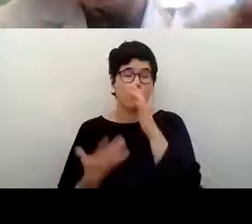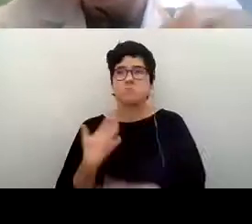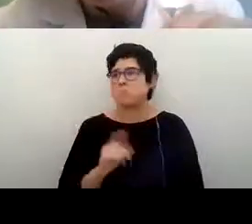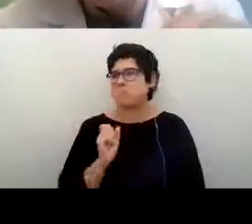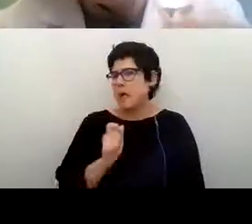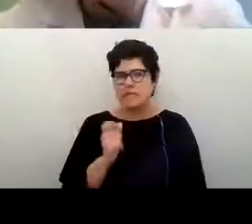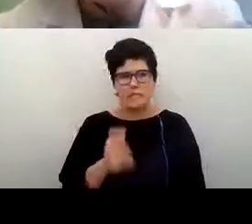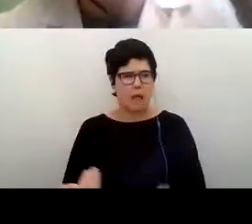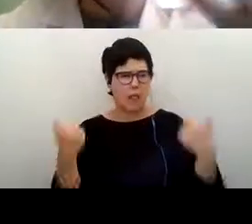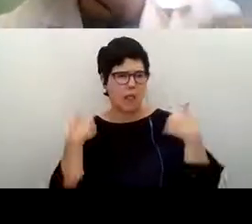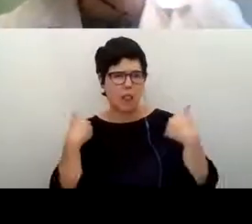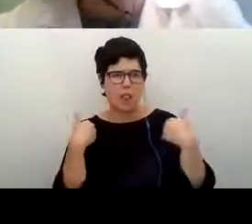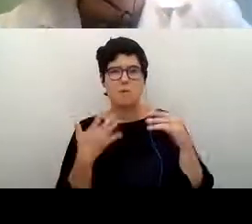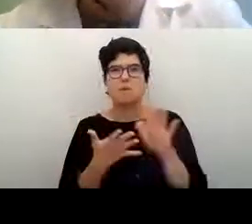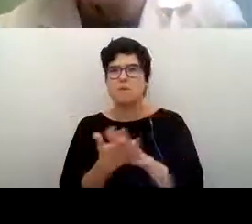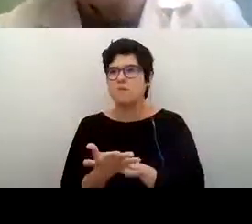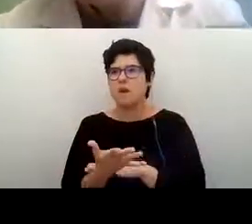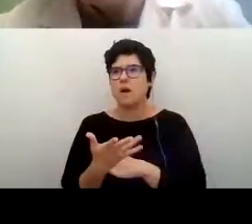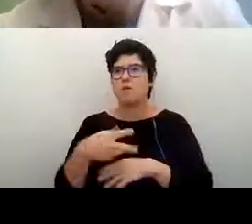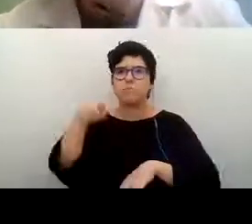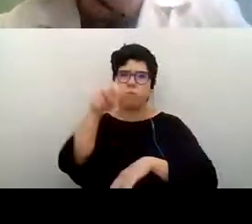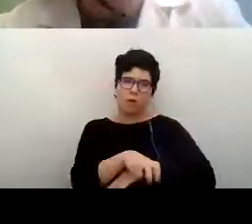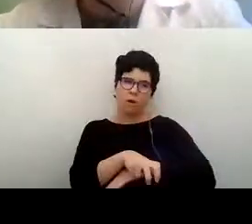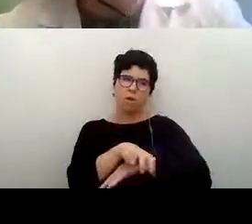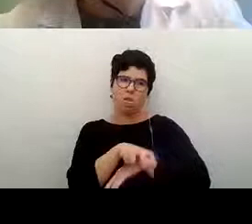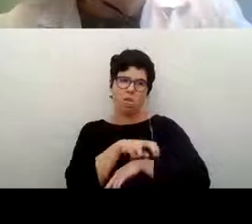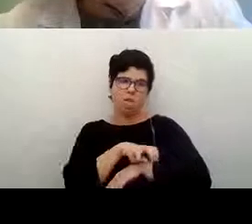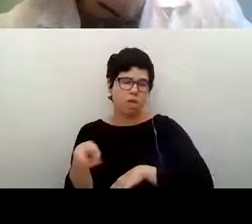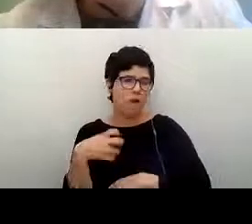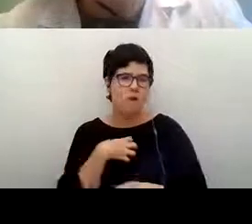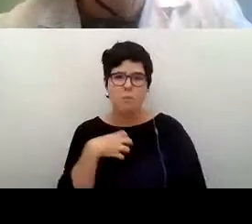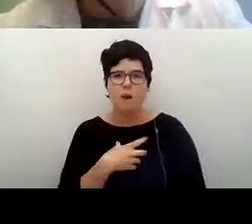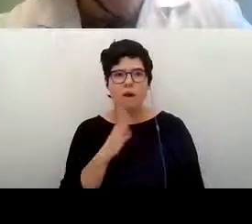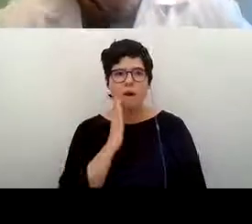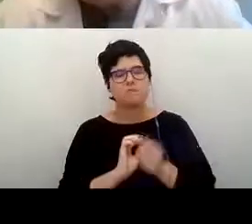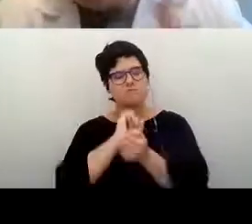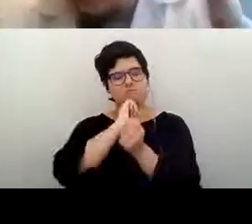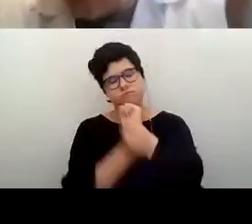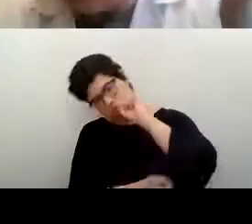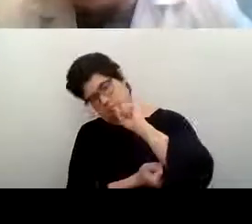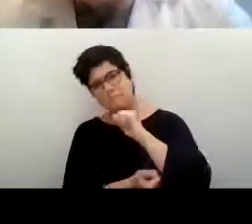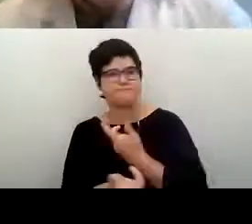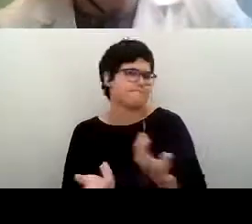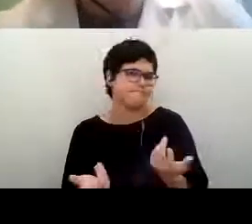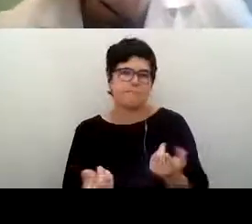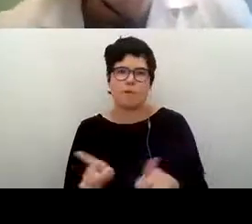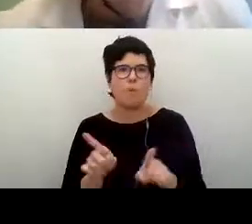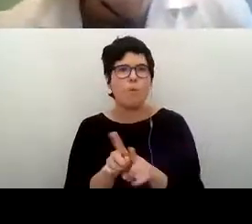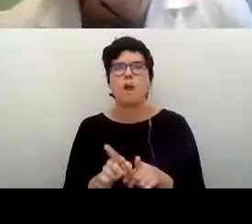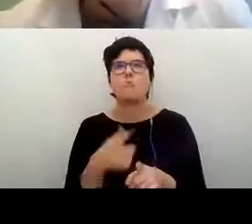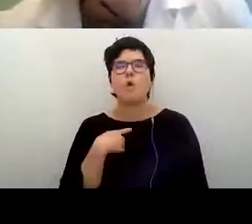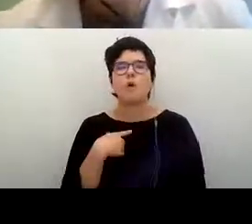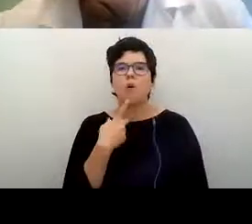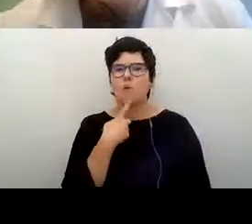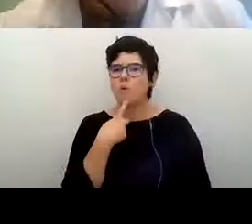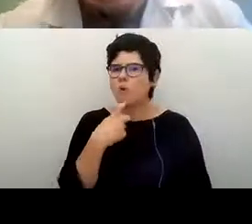quedamos muertos en el sillón, nos quedamos fritos, nos dormimos rápidamente, nos cuesta tirar de nuestro